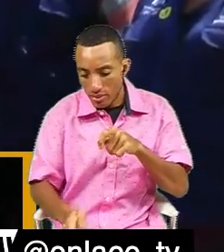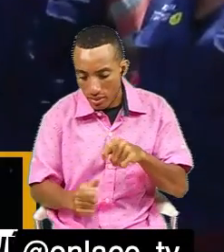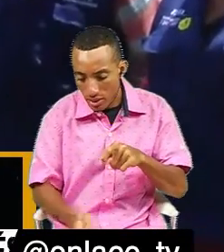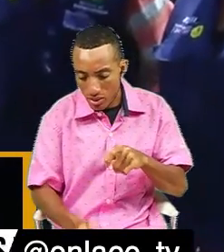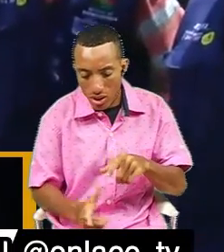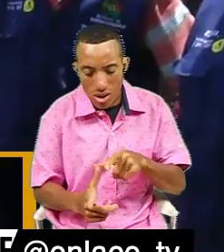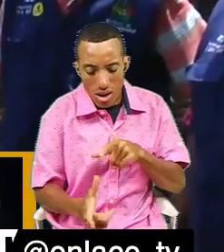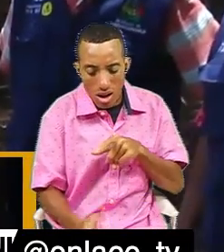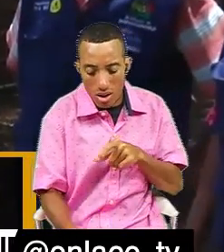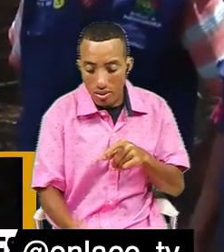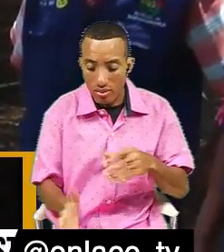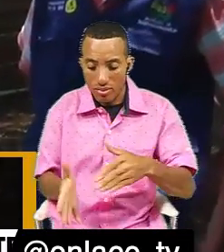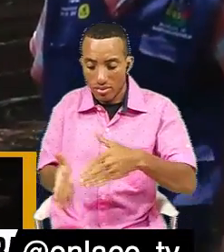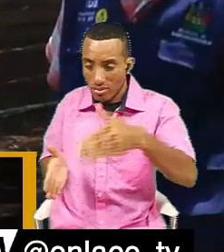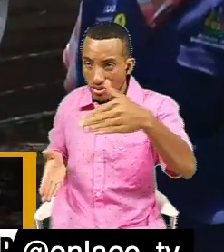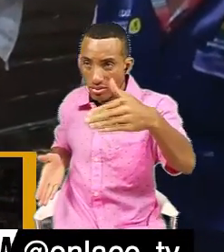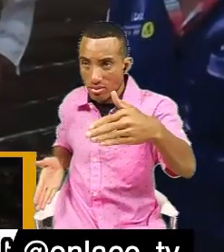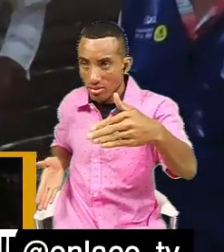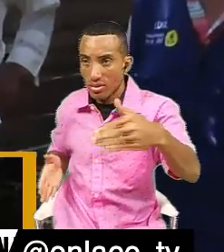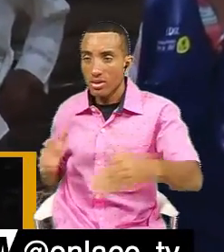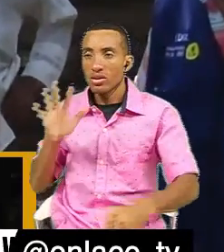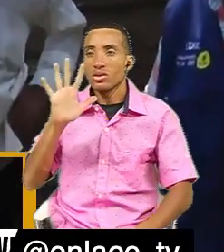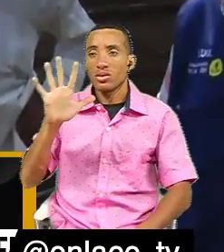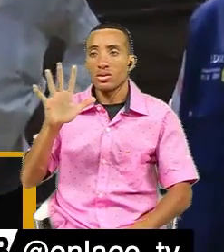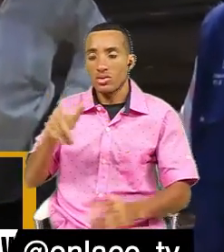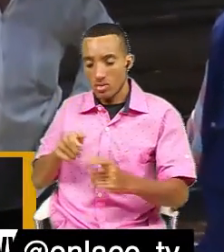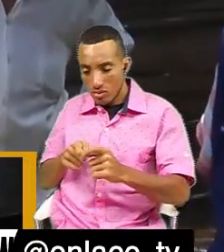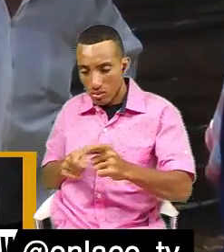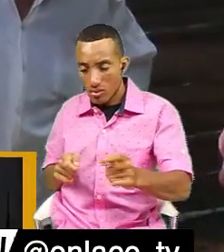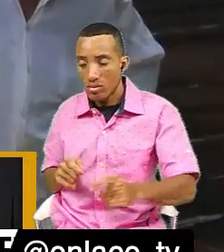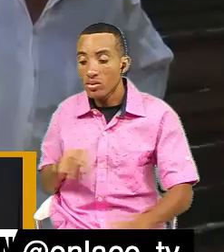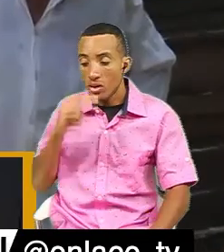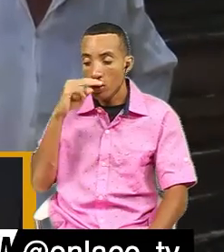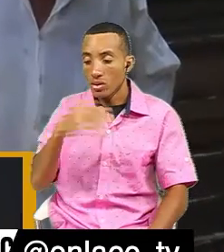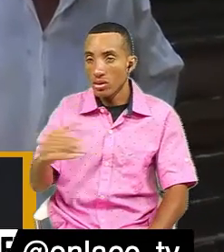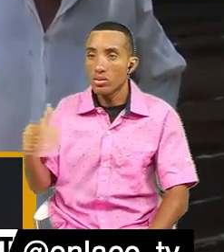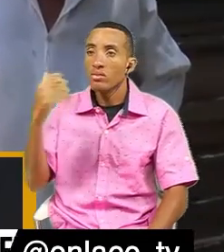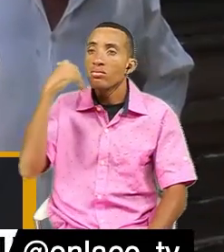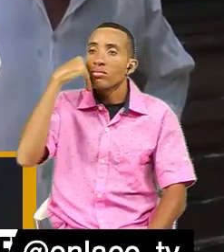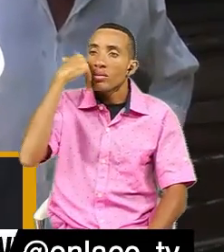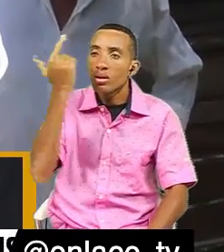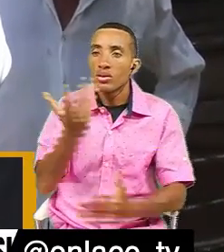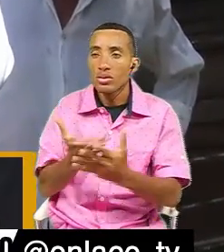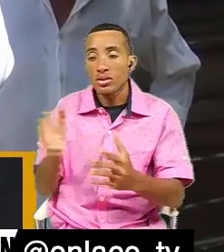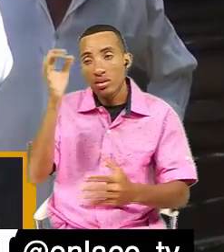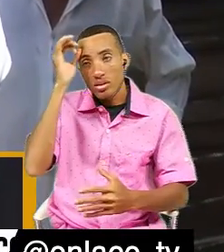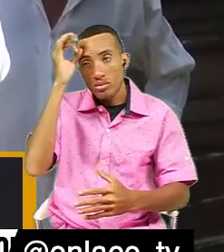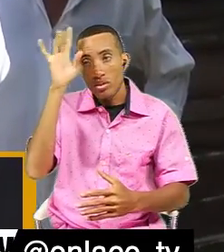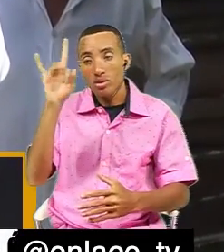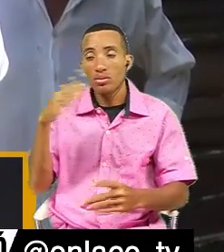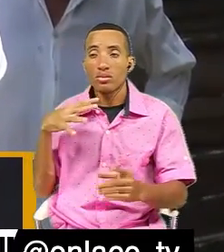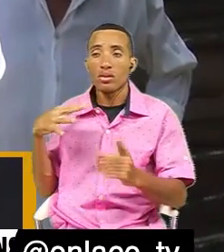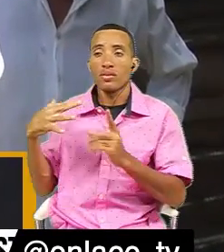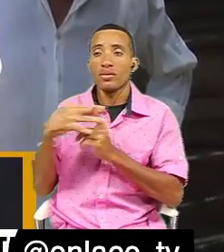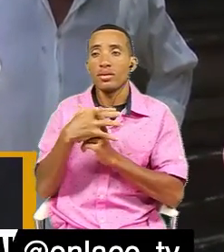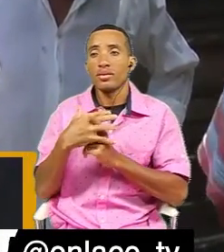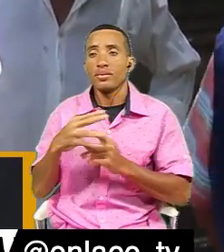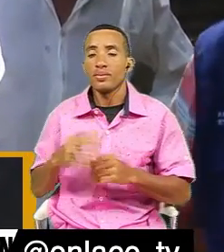ancho, porque ahí en ese barrio tenemos niños, hay adultos, y no vamos a permitir que otra vengan a